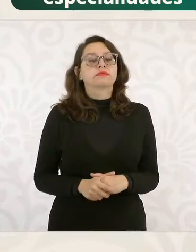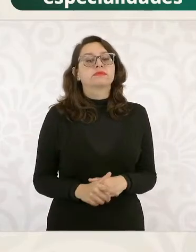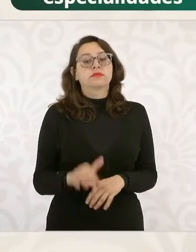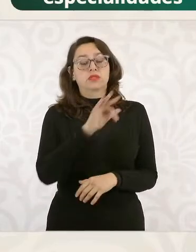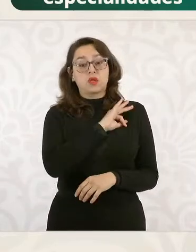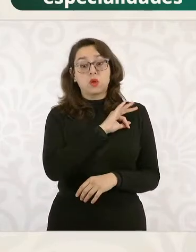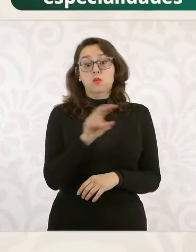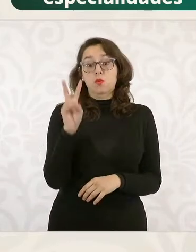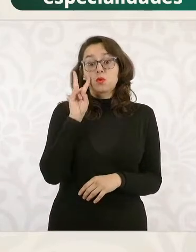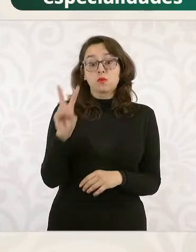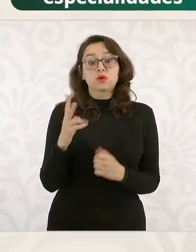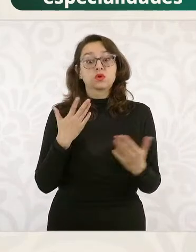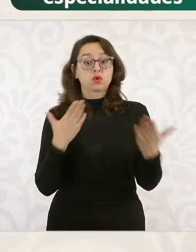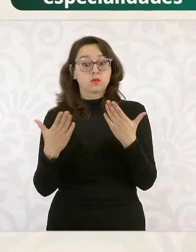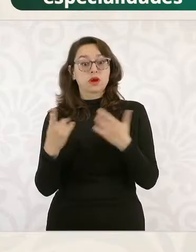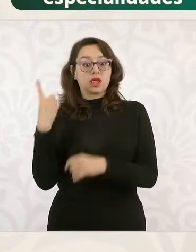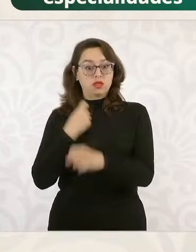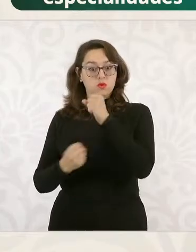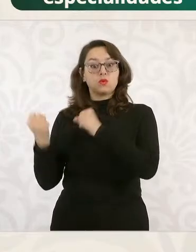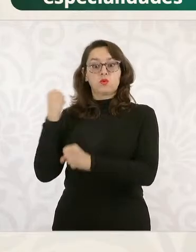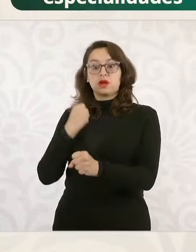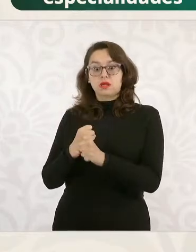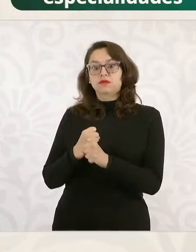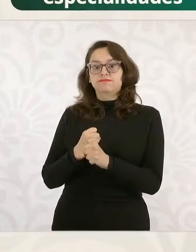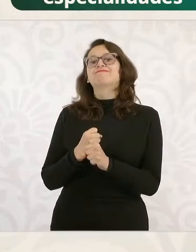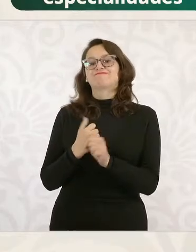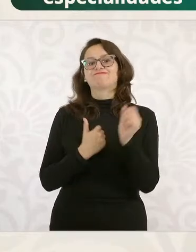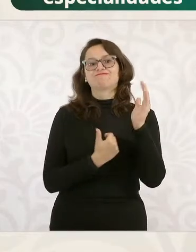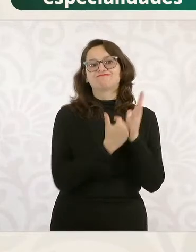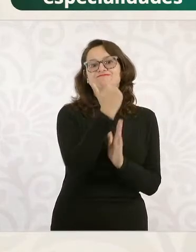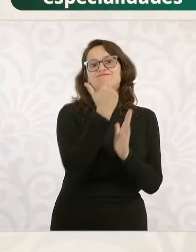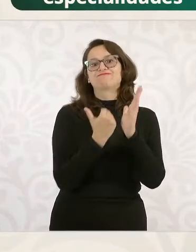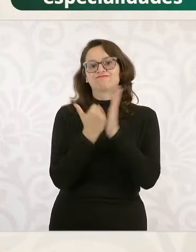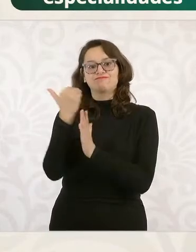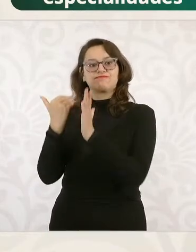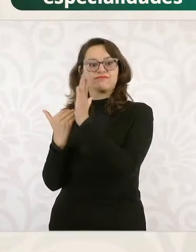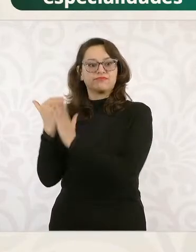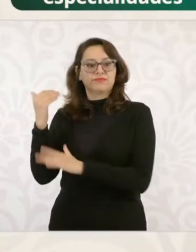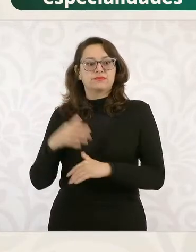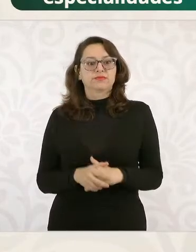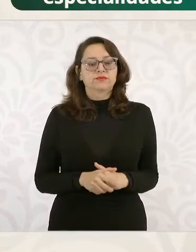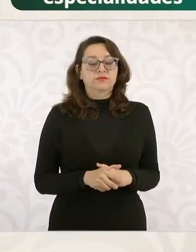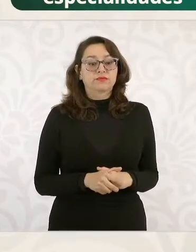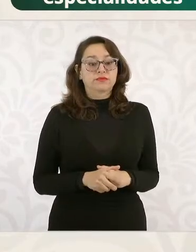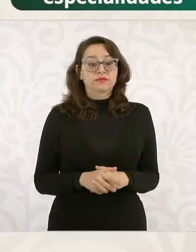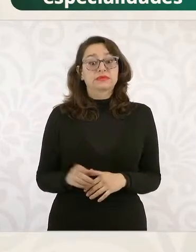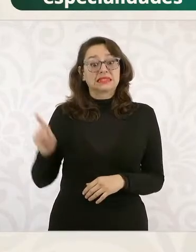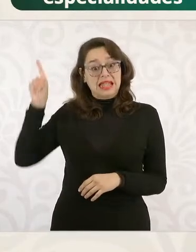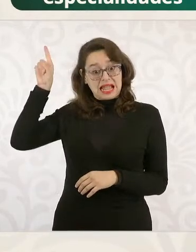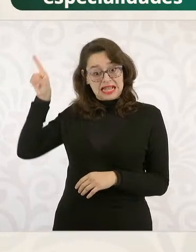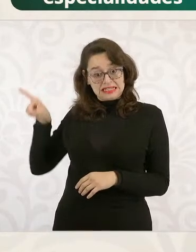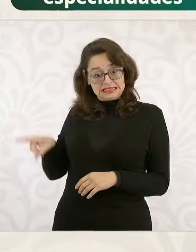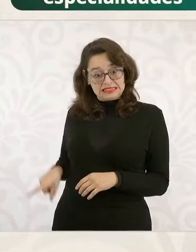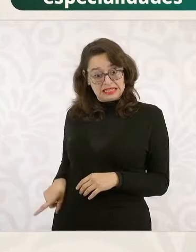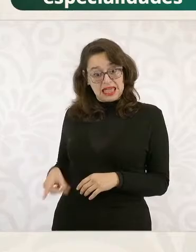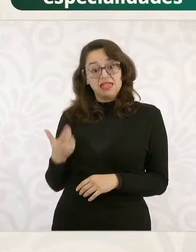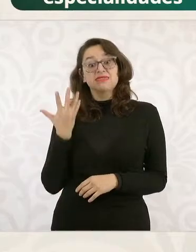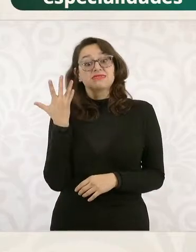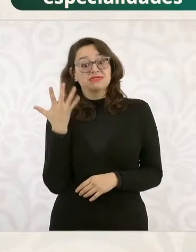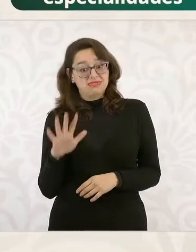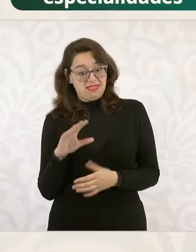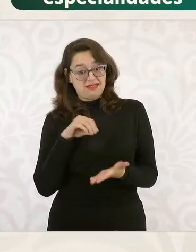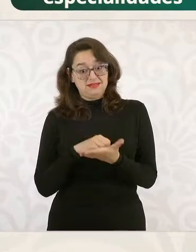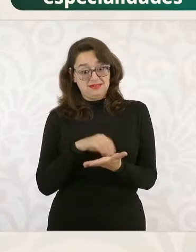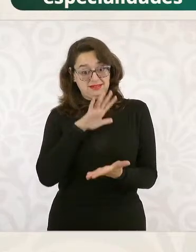al año anterior cómo ha habido un incremento, 52% en estas 10 tipos de consulta